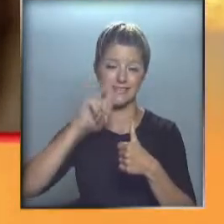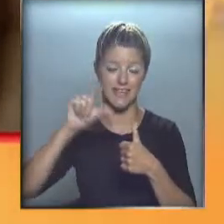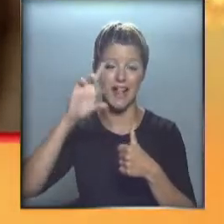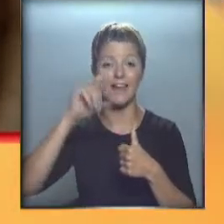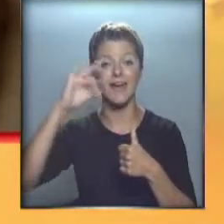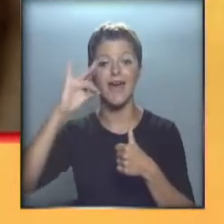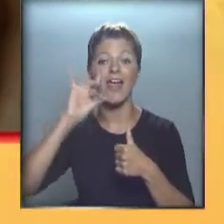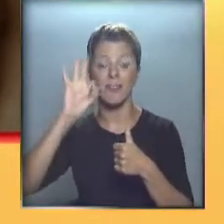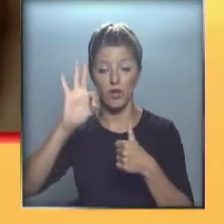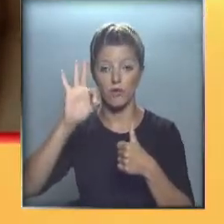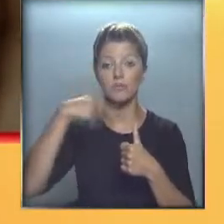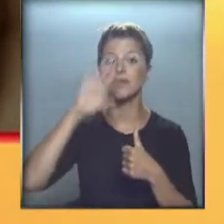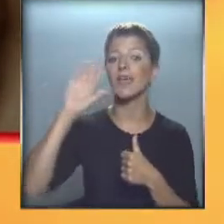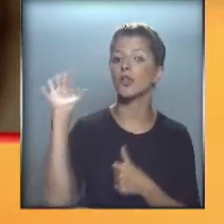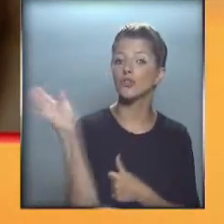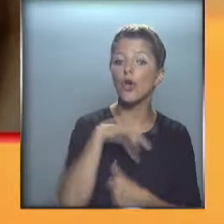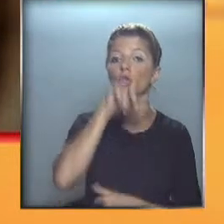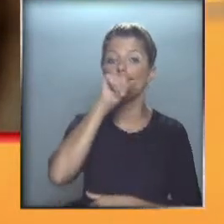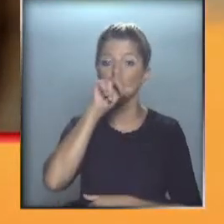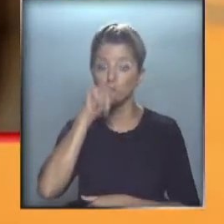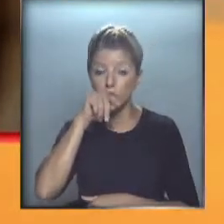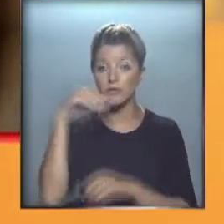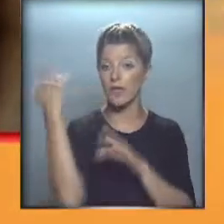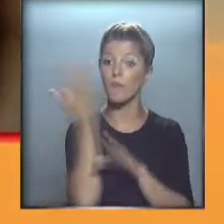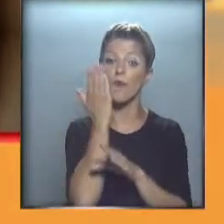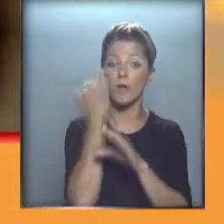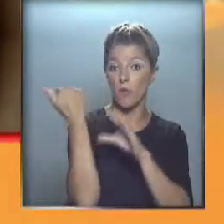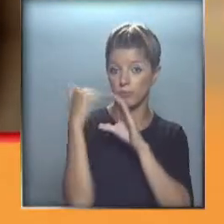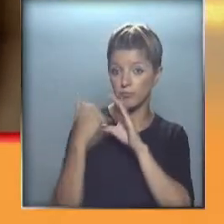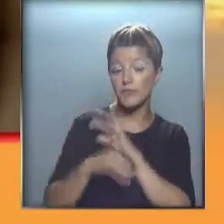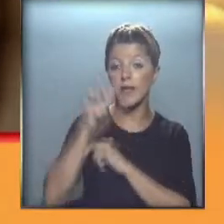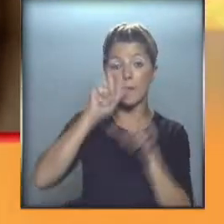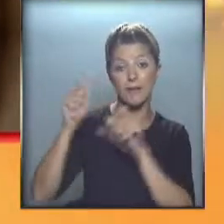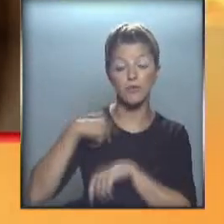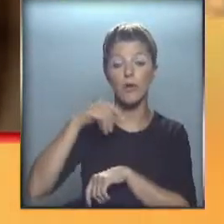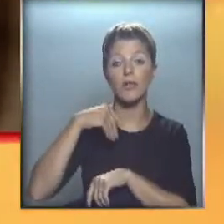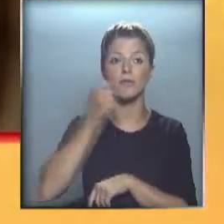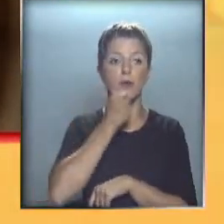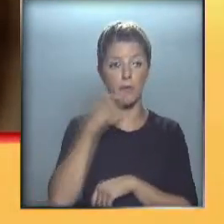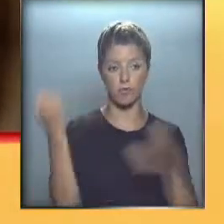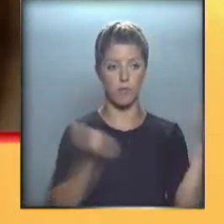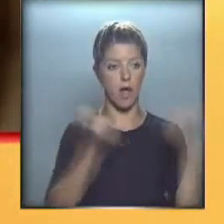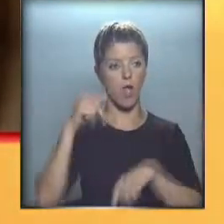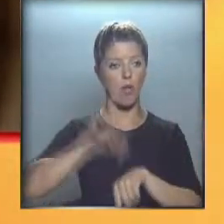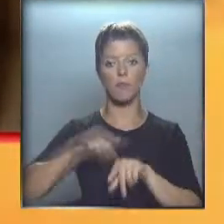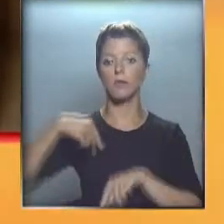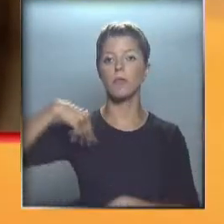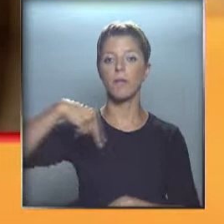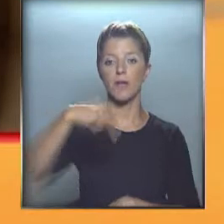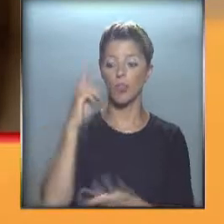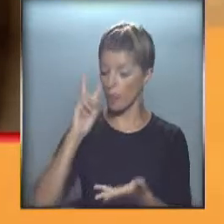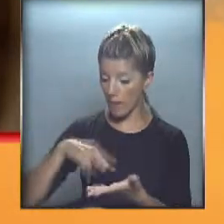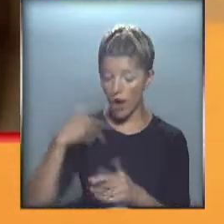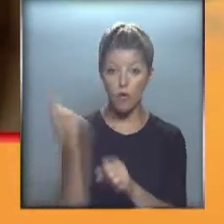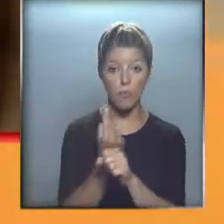que traduce todos los tweets y mensajes de Facebook para la gente que está como manejando el auto, caminando. Y para la